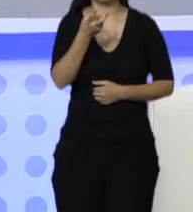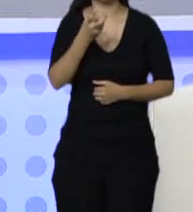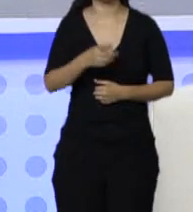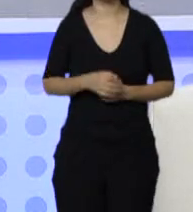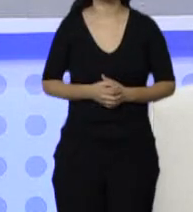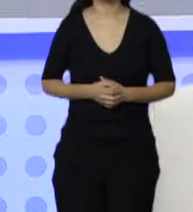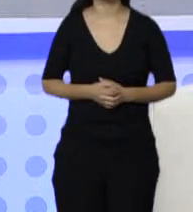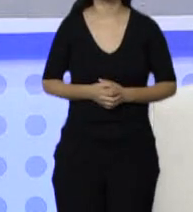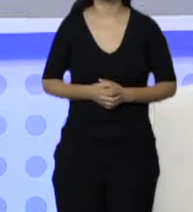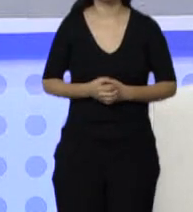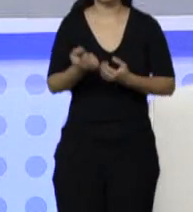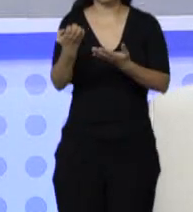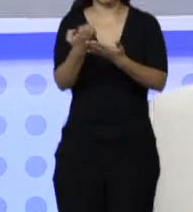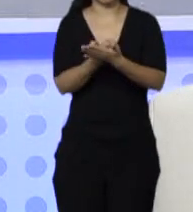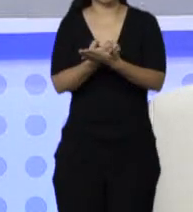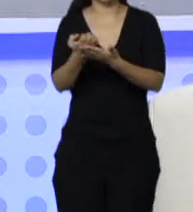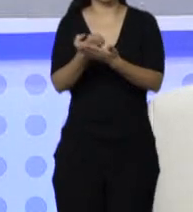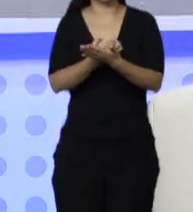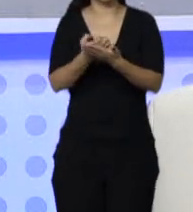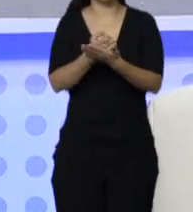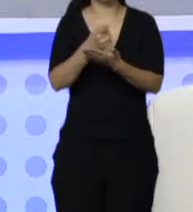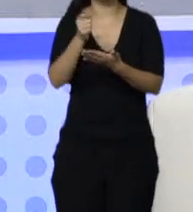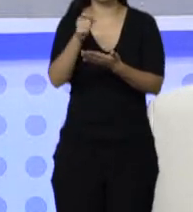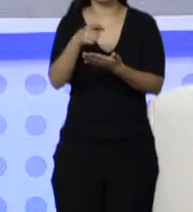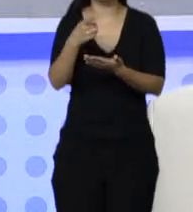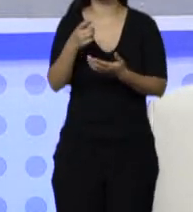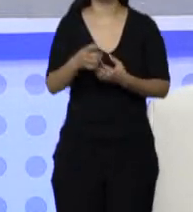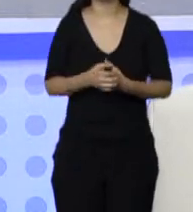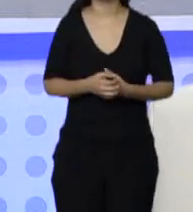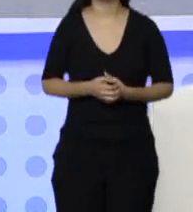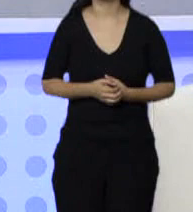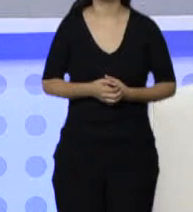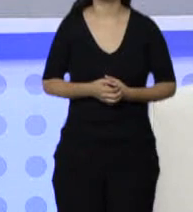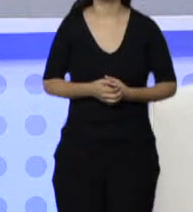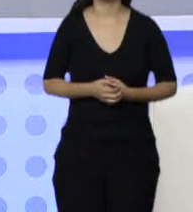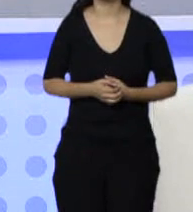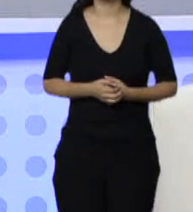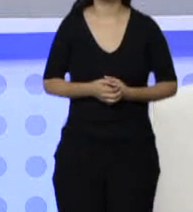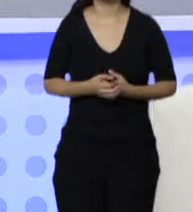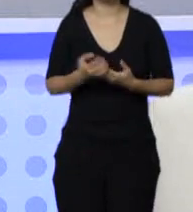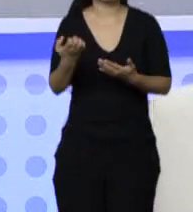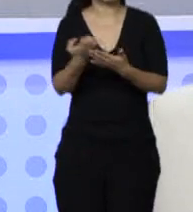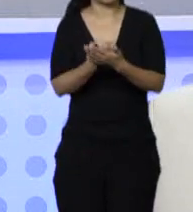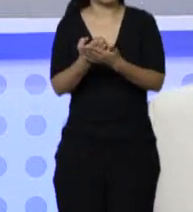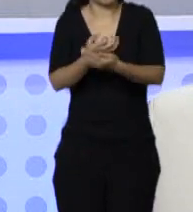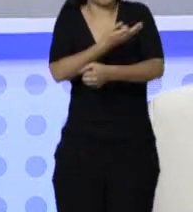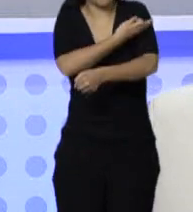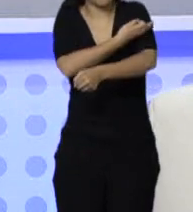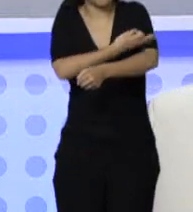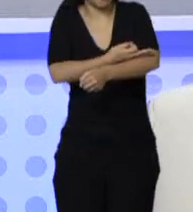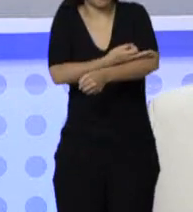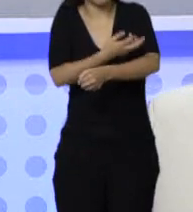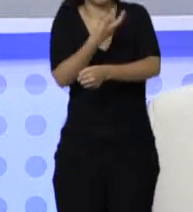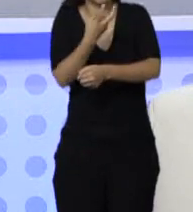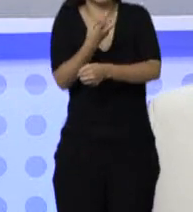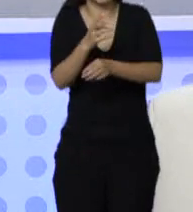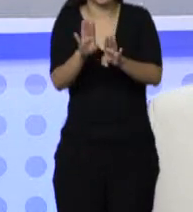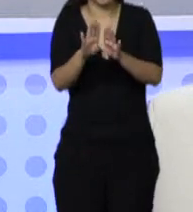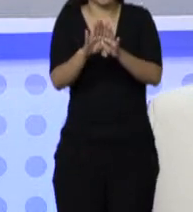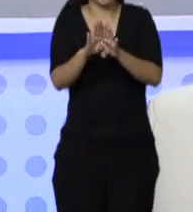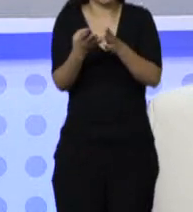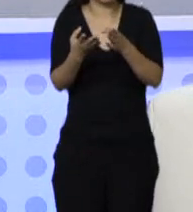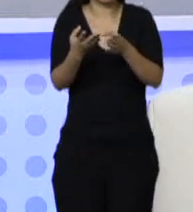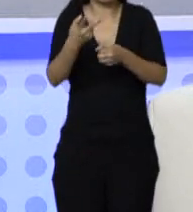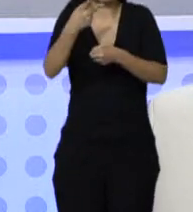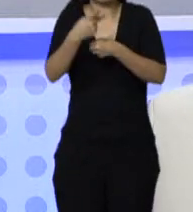cuestión económica y sobre todo la economía familiar se haya visto vulnerada